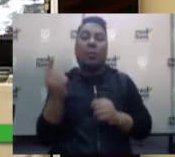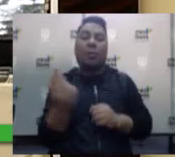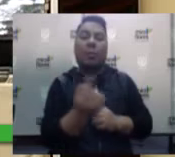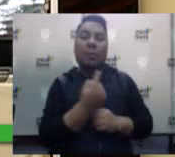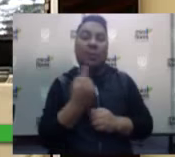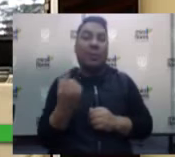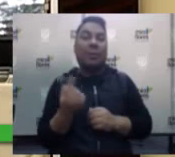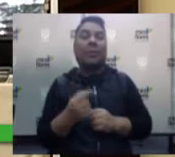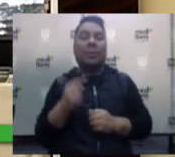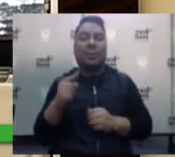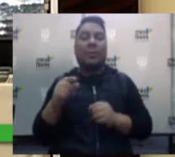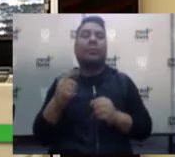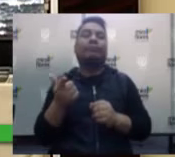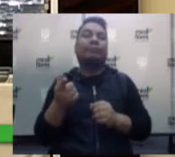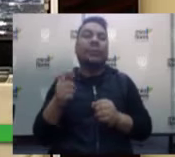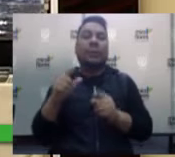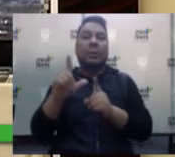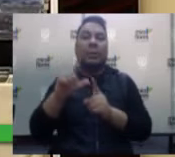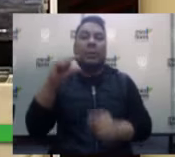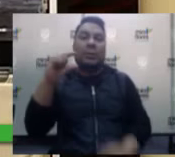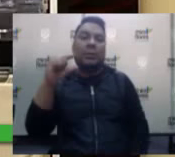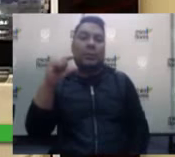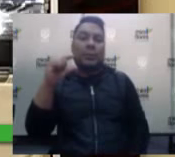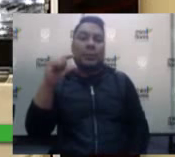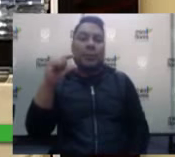Letra G. G.